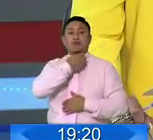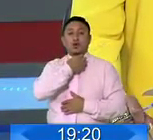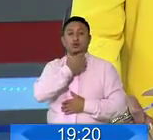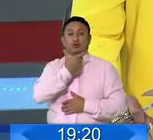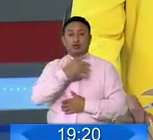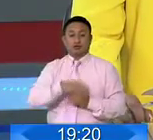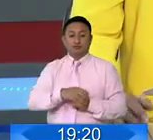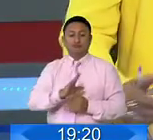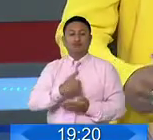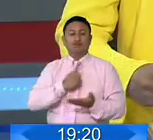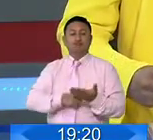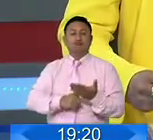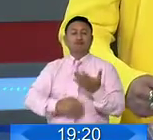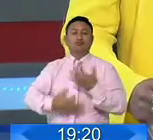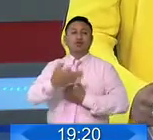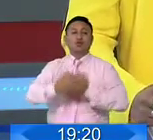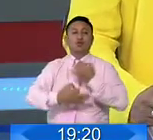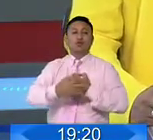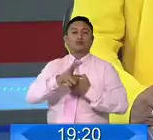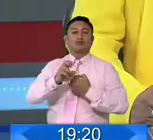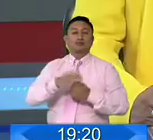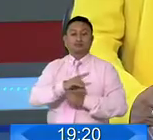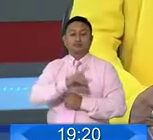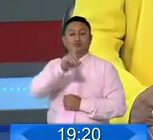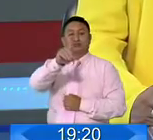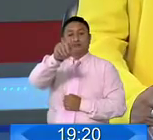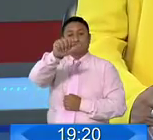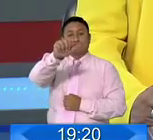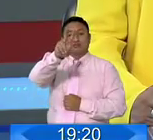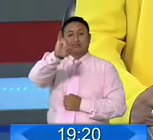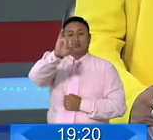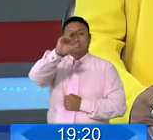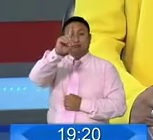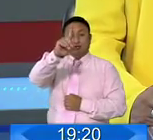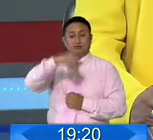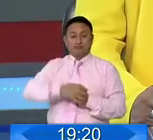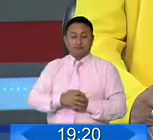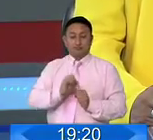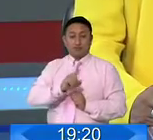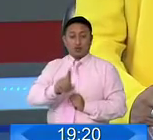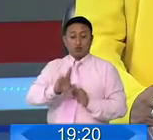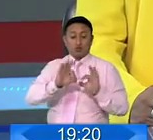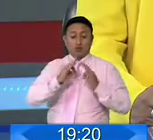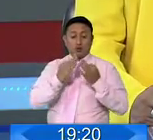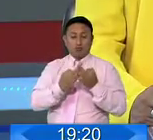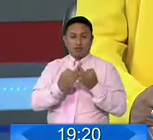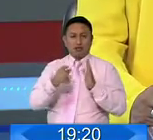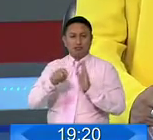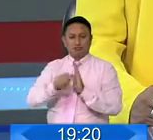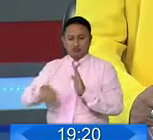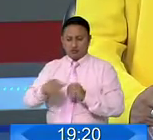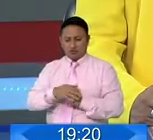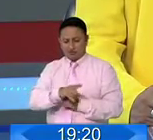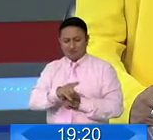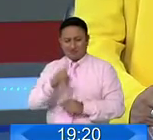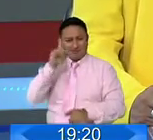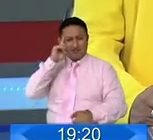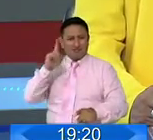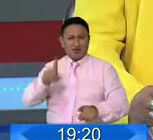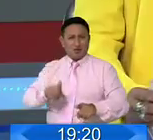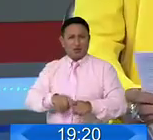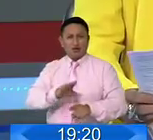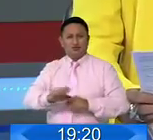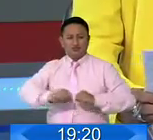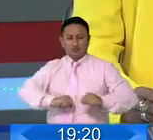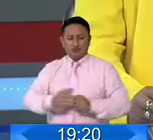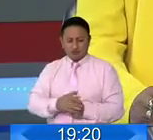llevará a cabo la audiencia de juzgamiento dentro del caso de David Romo, su familia y la defensa se muestran pesimistas frente a la diligencia,